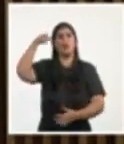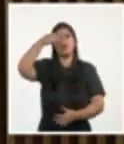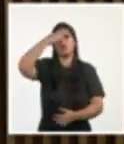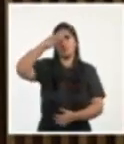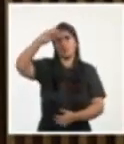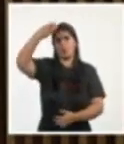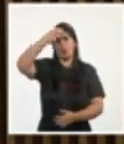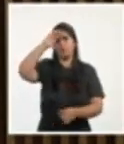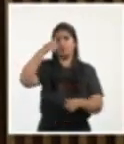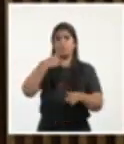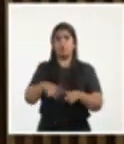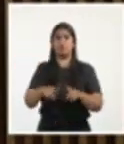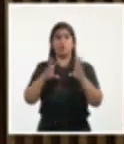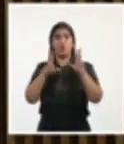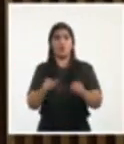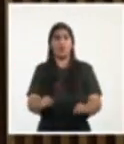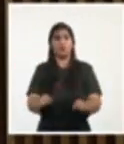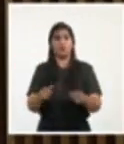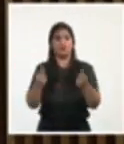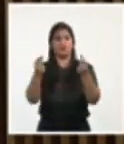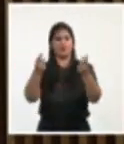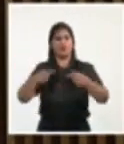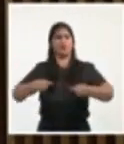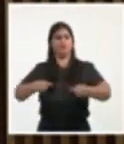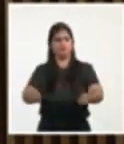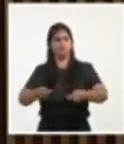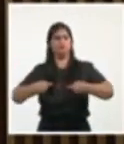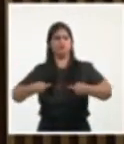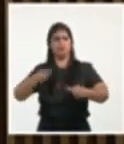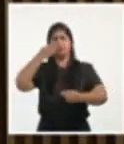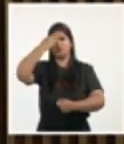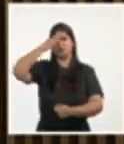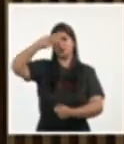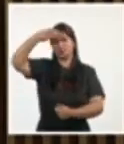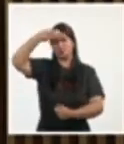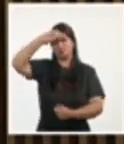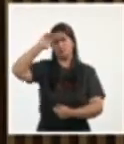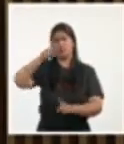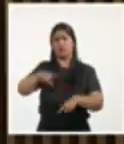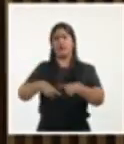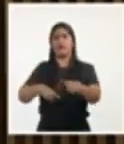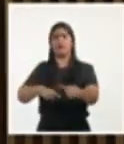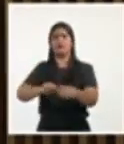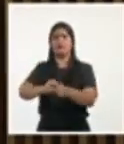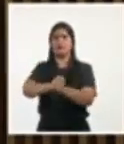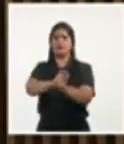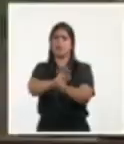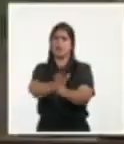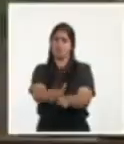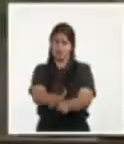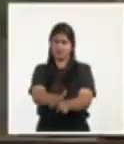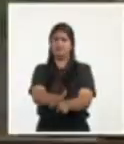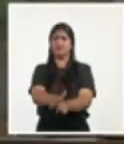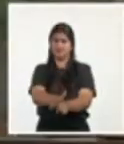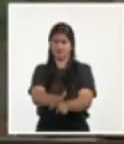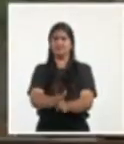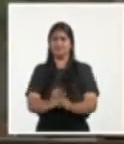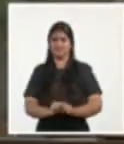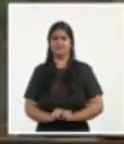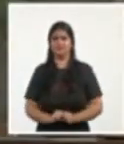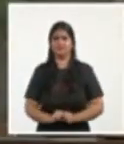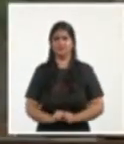en el enfrentamiento a la pandemia? Bueno, yo te permití que hicieras 2 preguntas en una y tú me permites que contesten 2